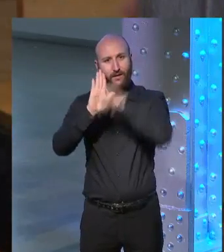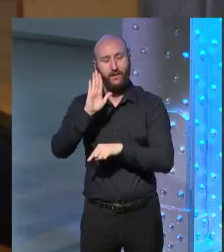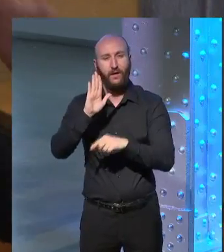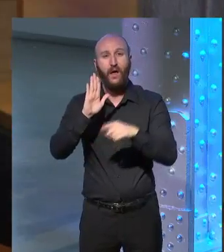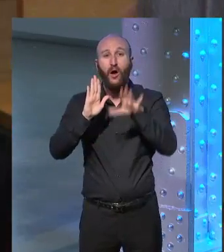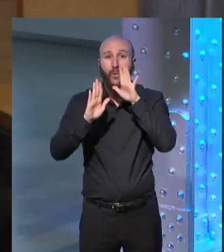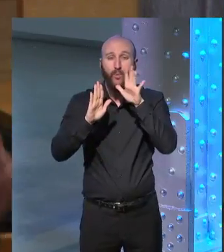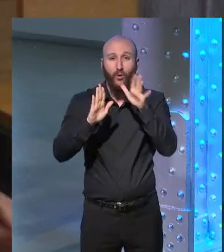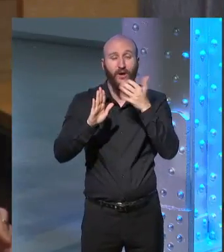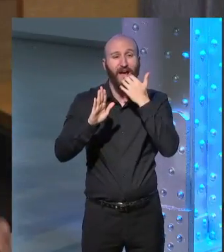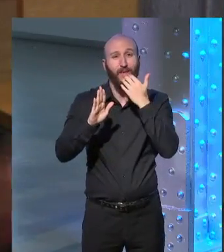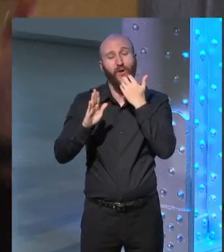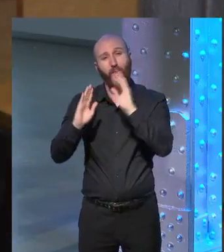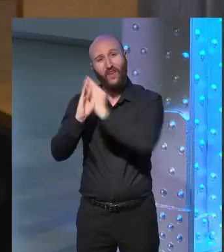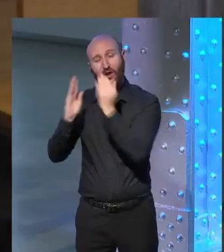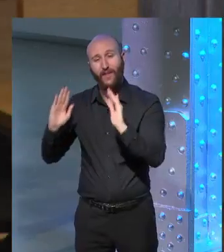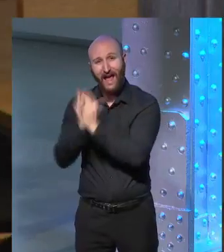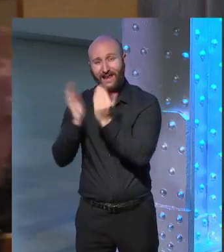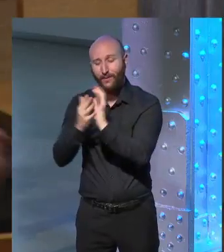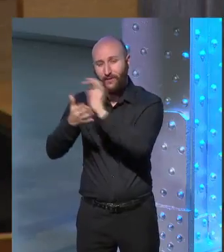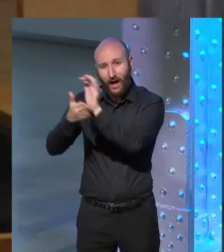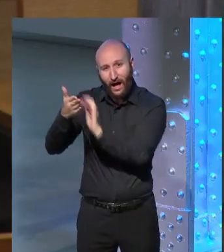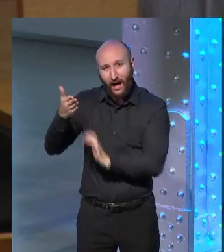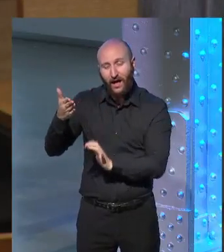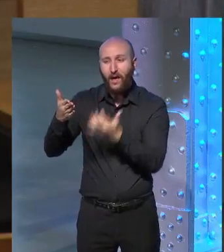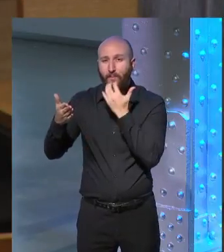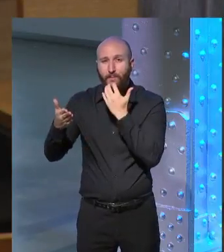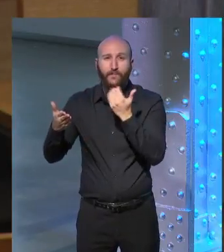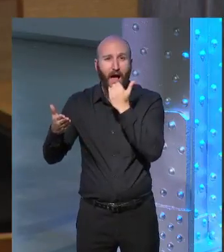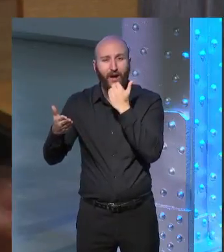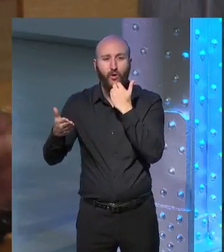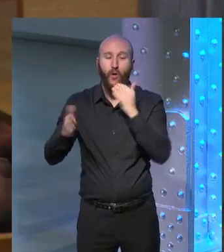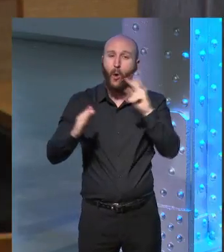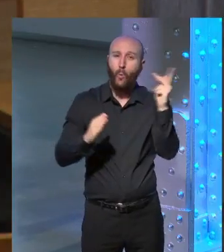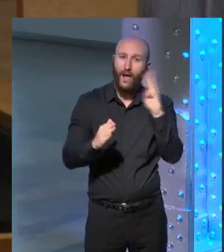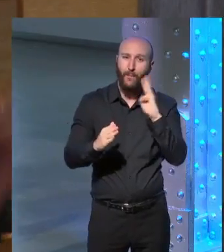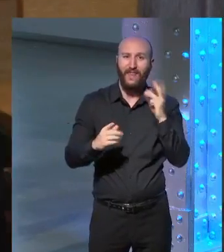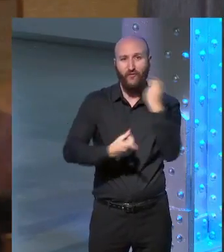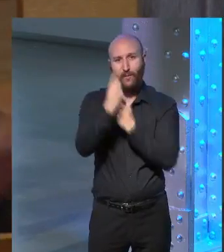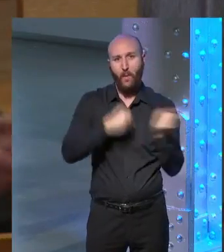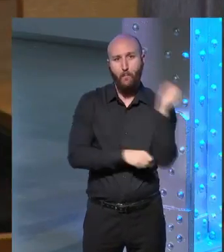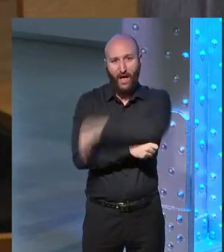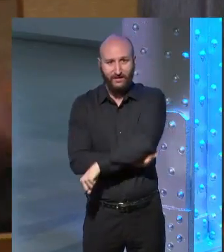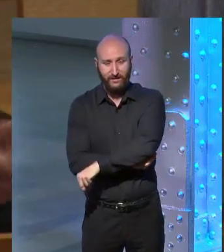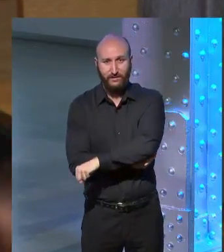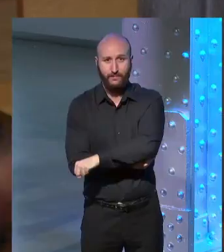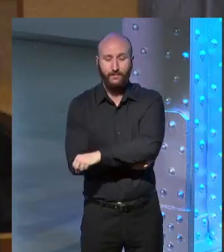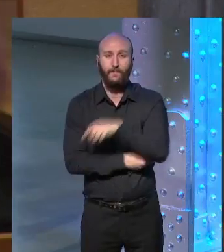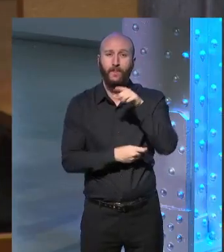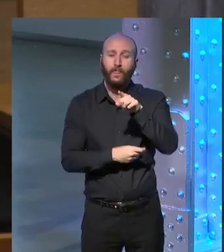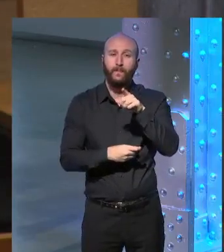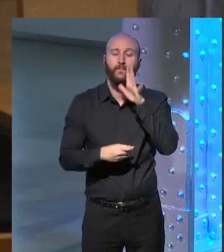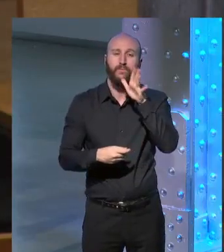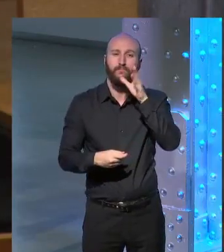grande que la que tenía la enciclopedia Salvat para saber si hay algo que es una errata o no. Y es una comunidad que se rige por el concepto